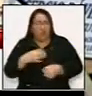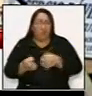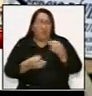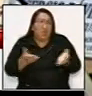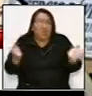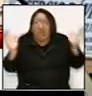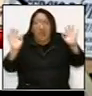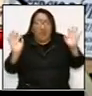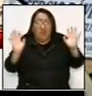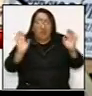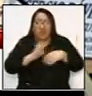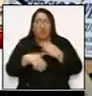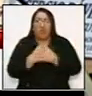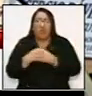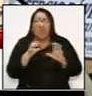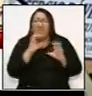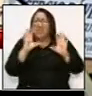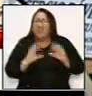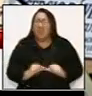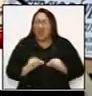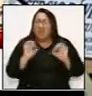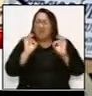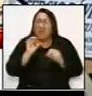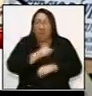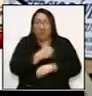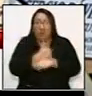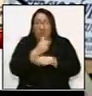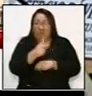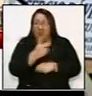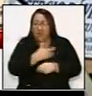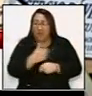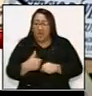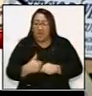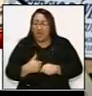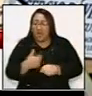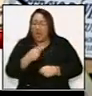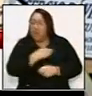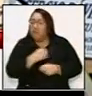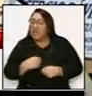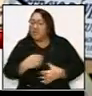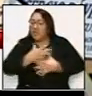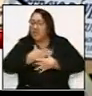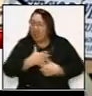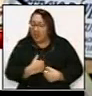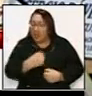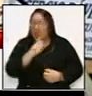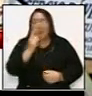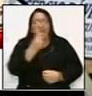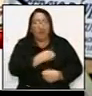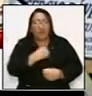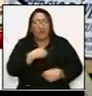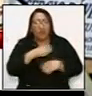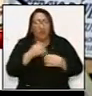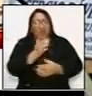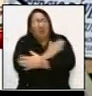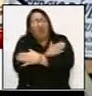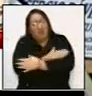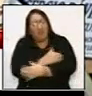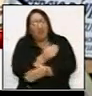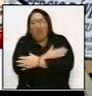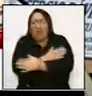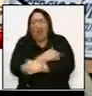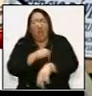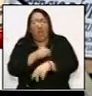del caso. Todo ha sido irregular, las mismas autoridades, el presidente de la República, la ministra de Salud, el Premier, todos han dado pésames en horas